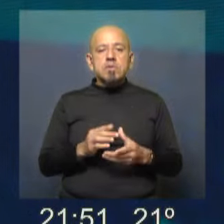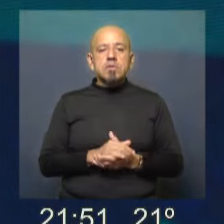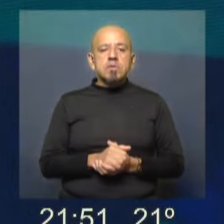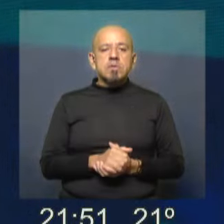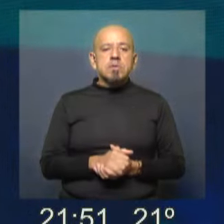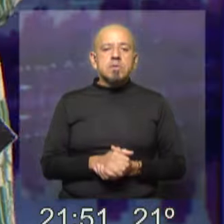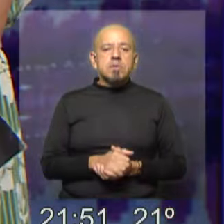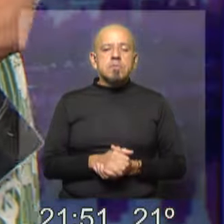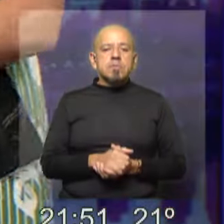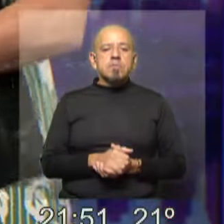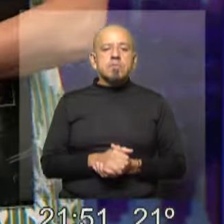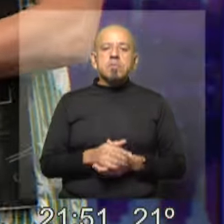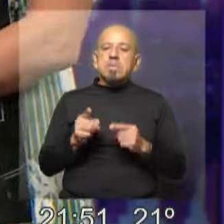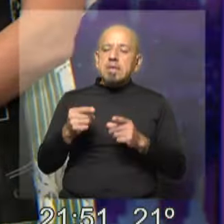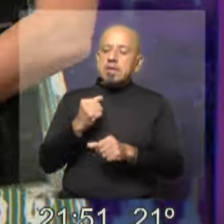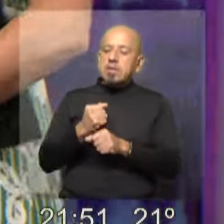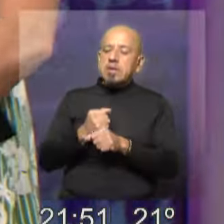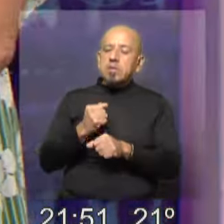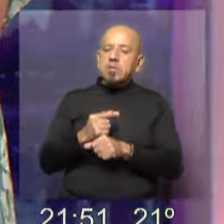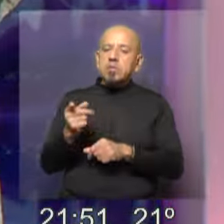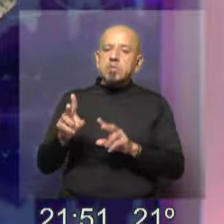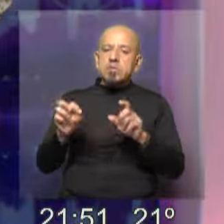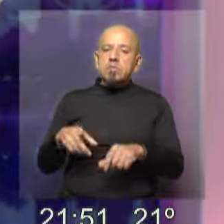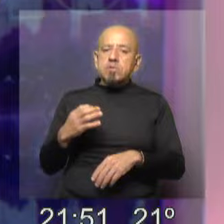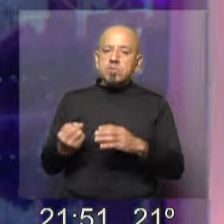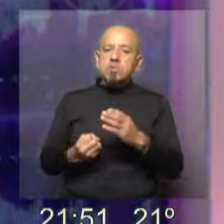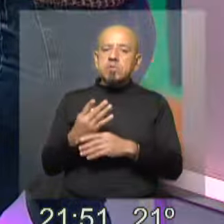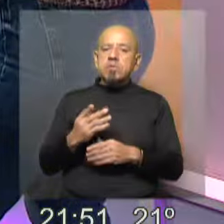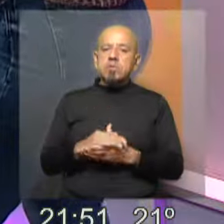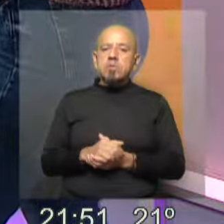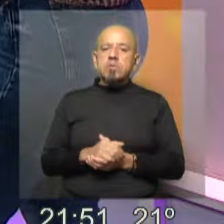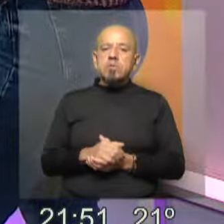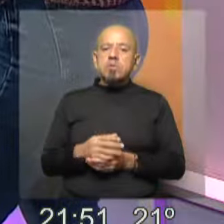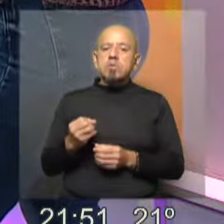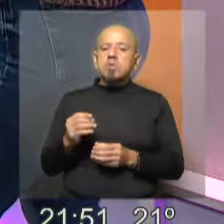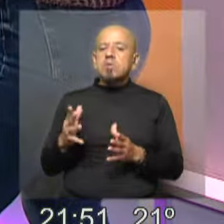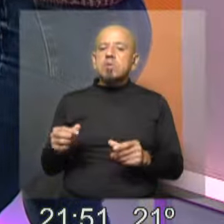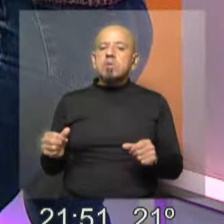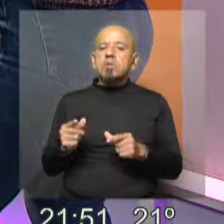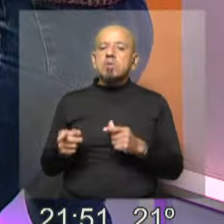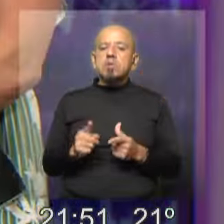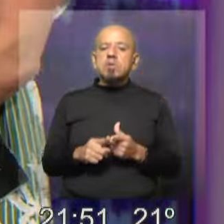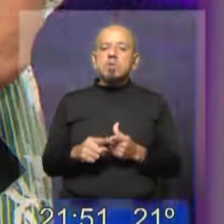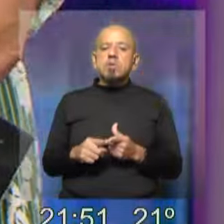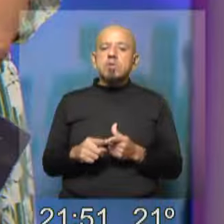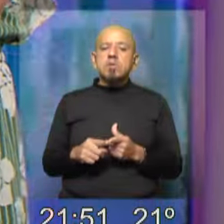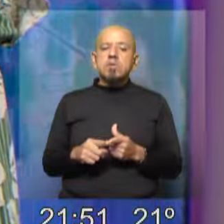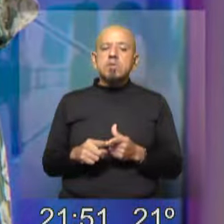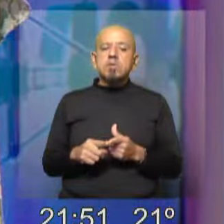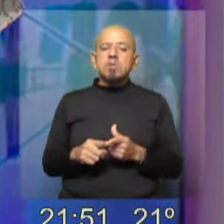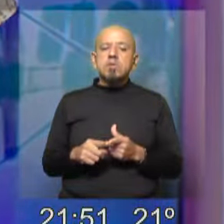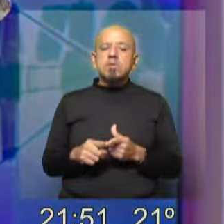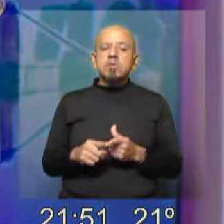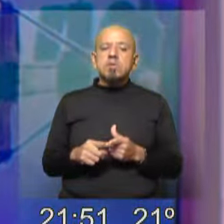música. Lu, estás trabajando en composiciones nuevas. Sí. También. ¿Por qué lado bien? Sí, la palabra siempre